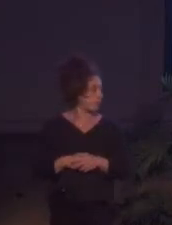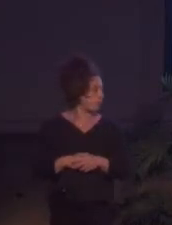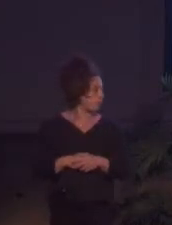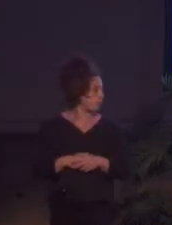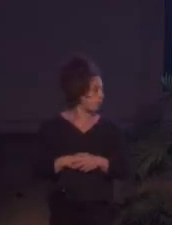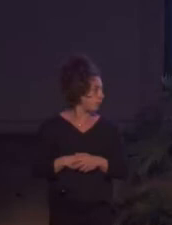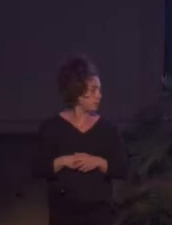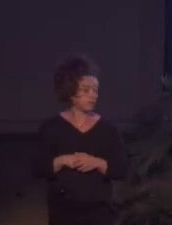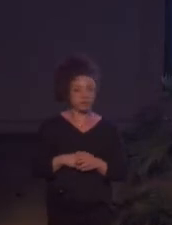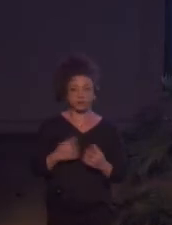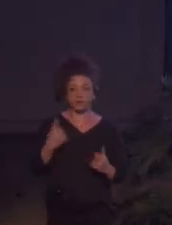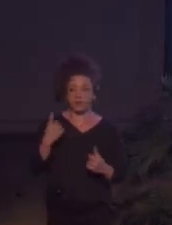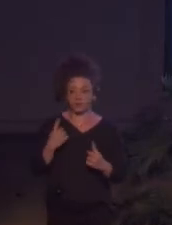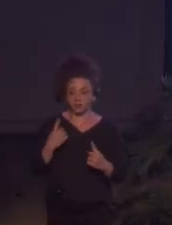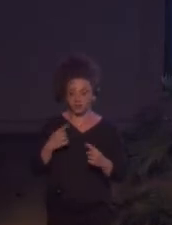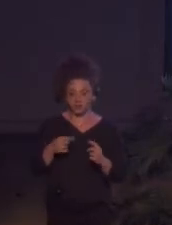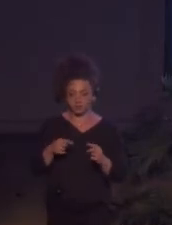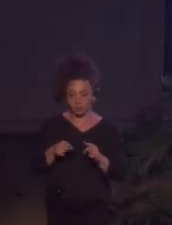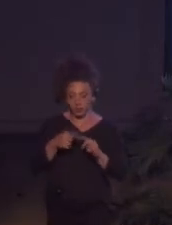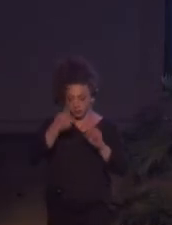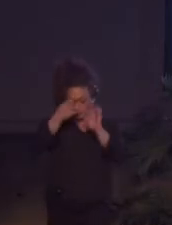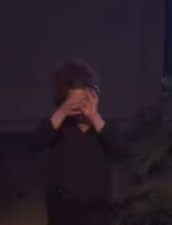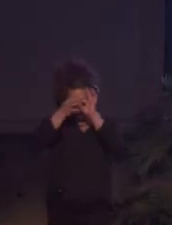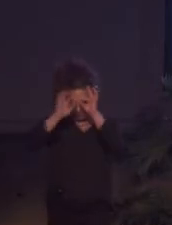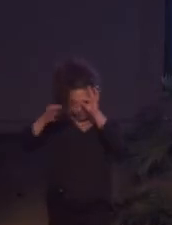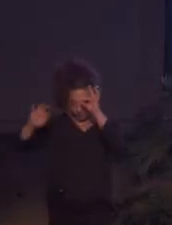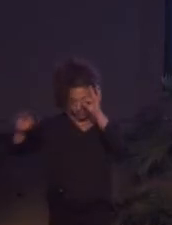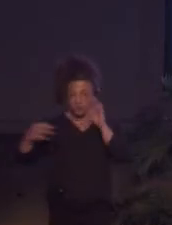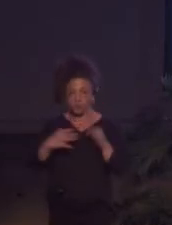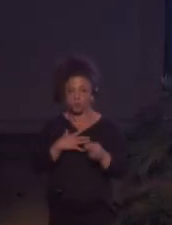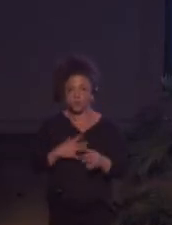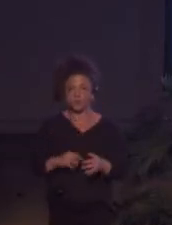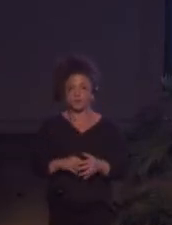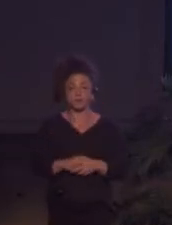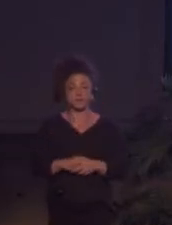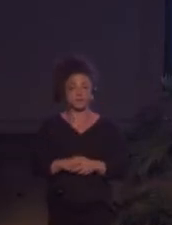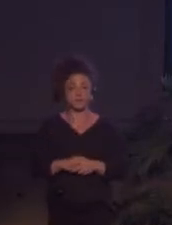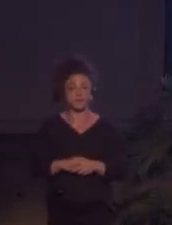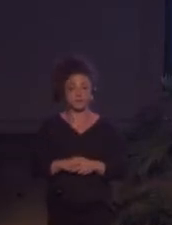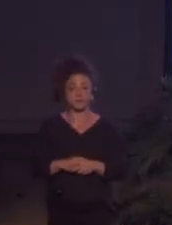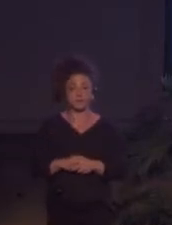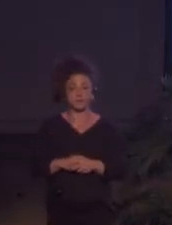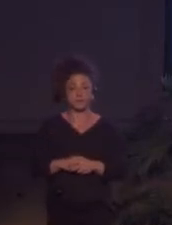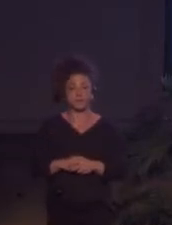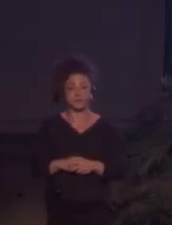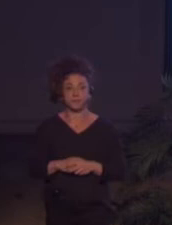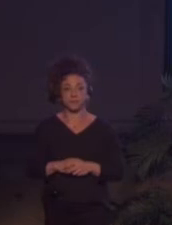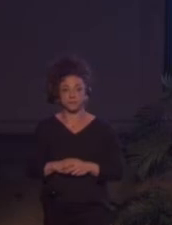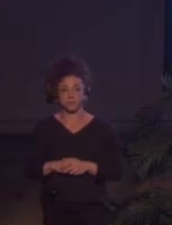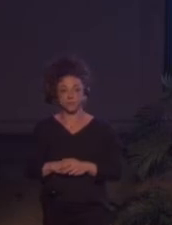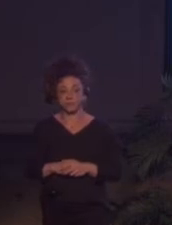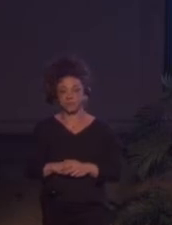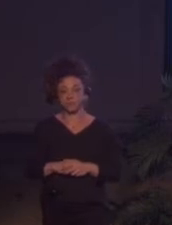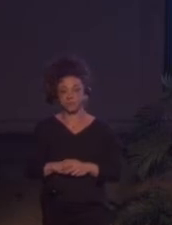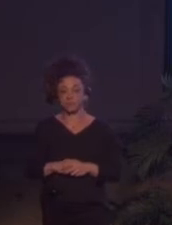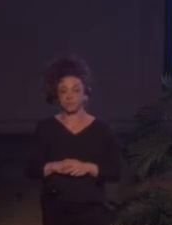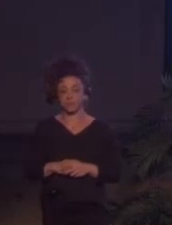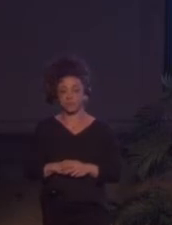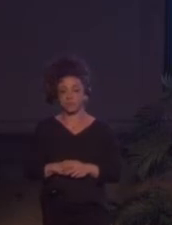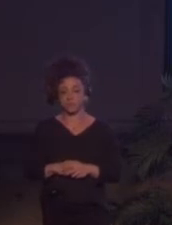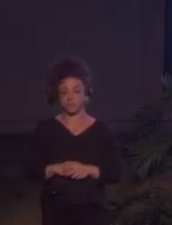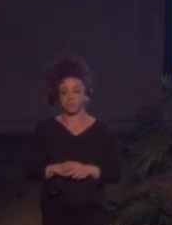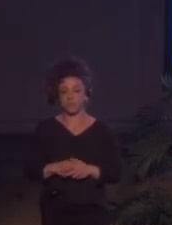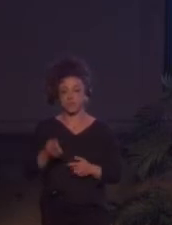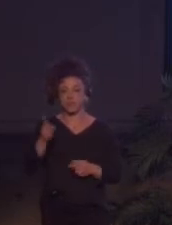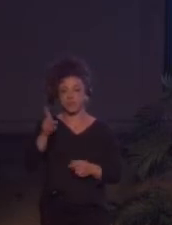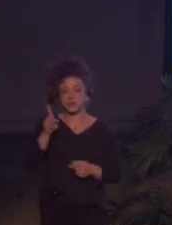Entonces, que a veces esa conexión puede estar mucho más cerca de lo que esperamos. Y yo creo, sobre todo, que igual nos salen